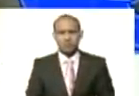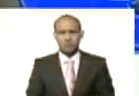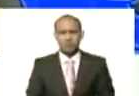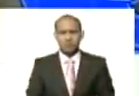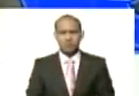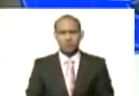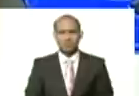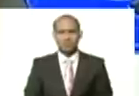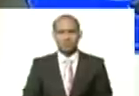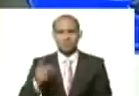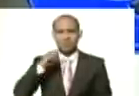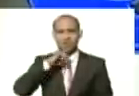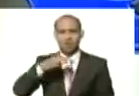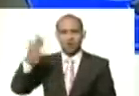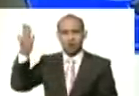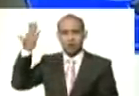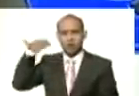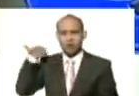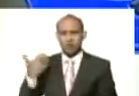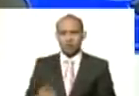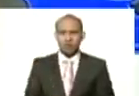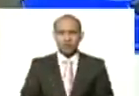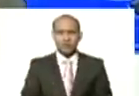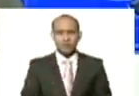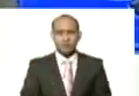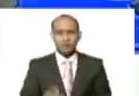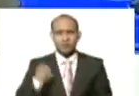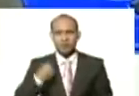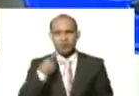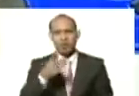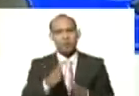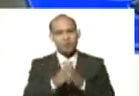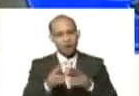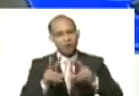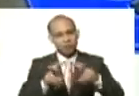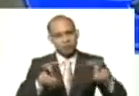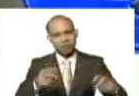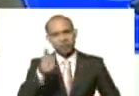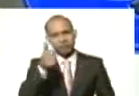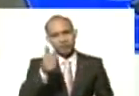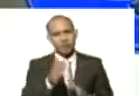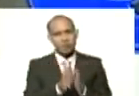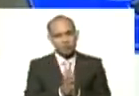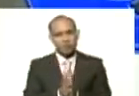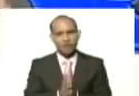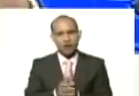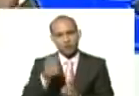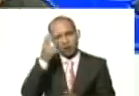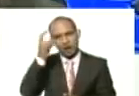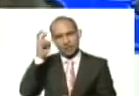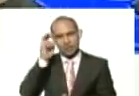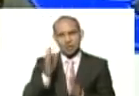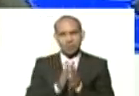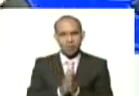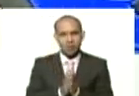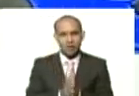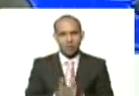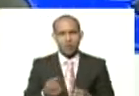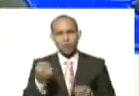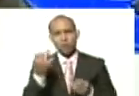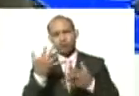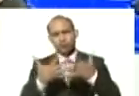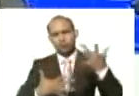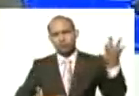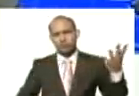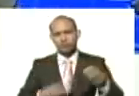Heredero de los viejos colonialismos. Y yo le dije, averigua, eso no debe ser así, canciller. Hay tantas cosas, tú sabes